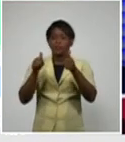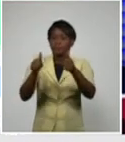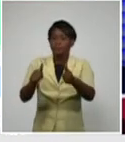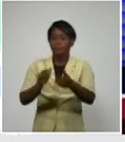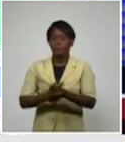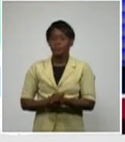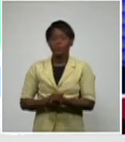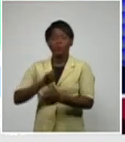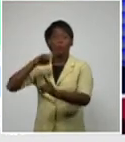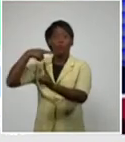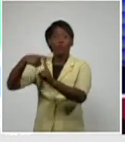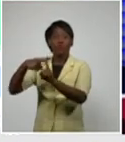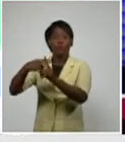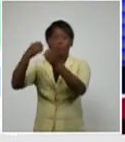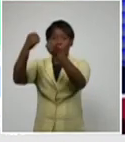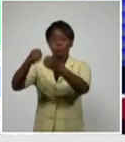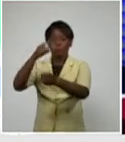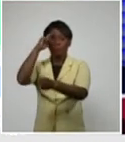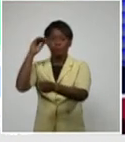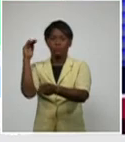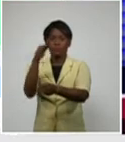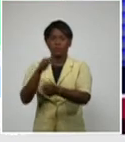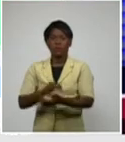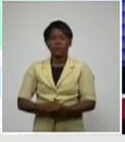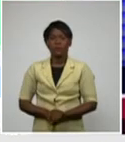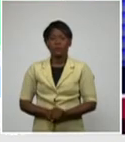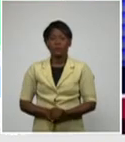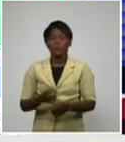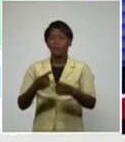una vigilancia en su domicilio. Ese es